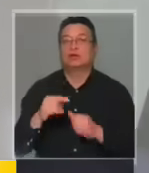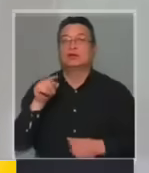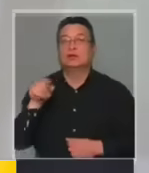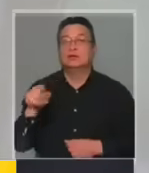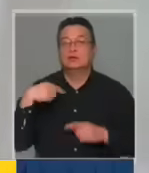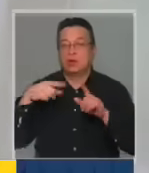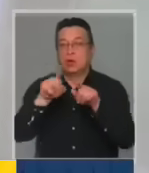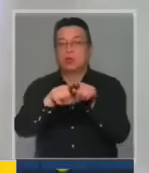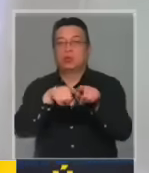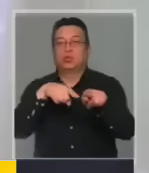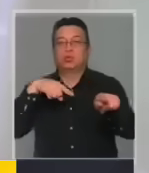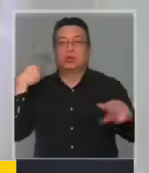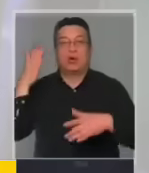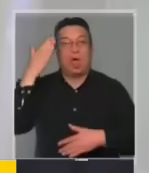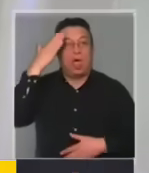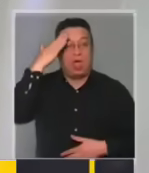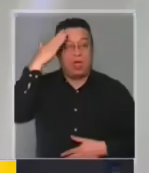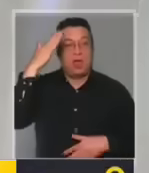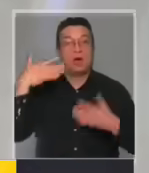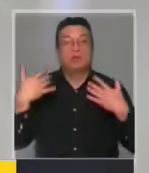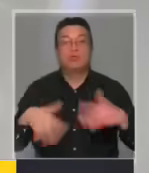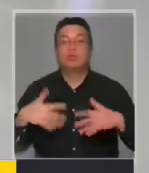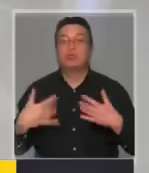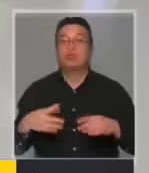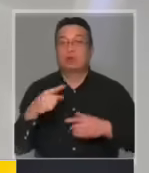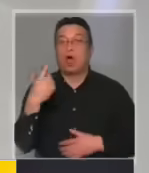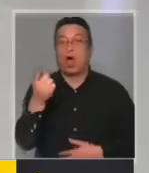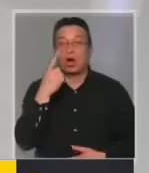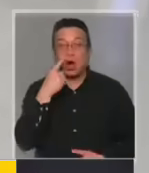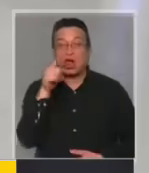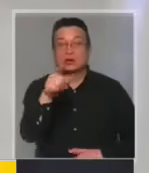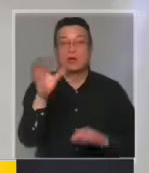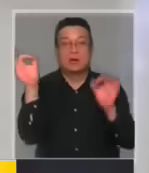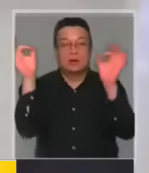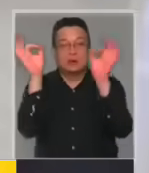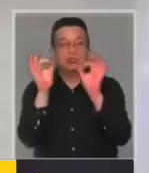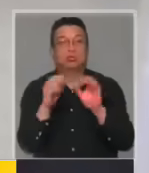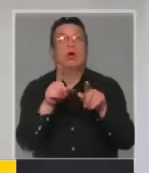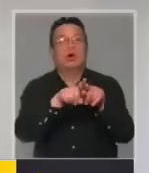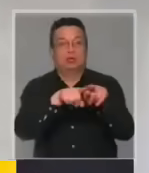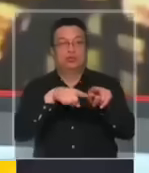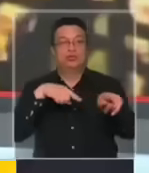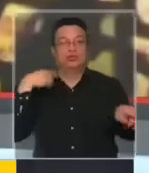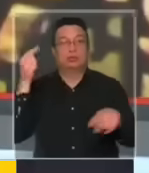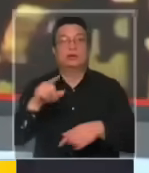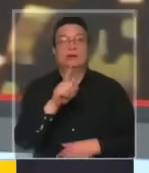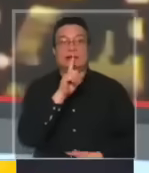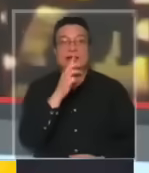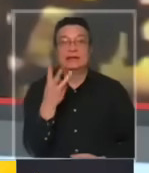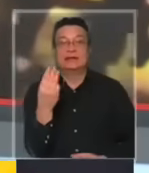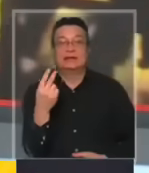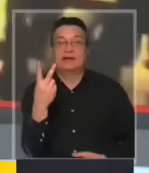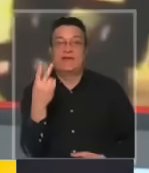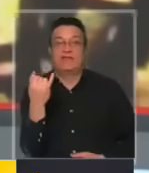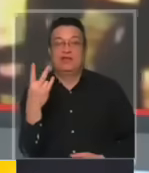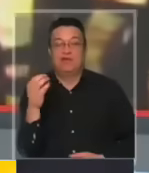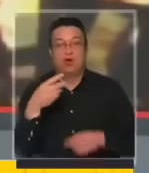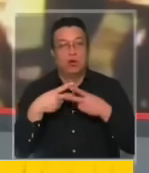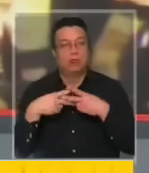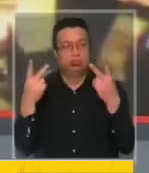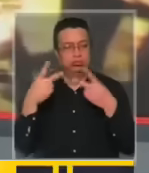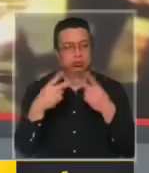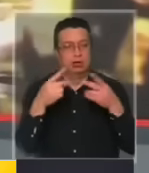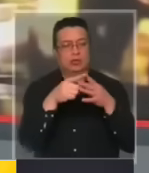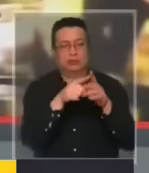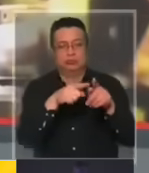una larga e intensa jornada. Cada uno de ellos conoce los detalles porque han estado además en la larga transmisión que se ha hecho a través de T3 en vivo. Pero vamos de inmediato, ¿qué les parece a